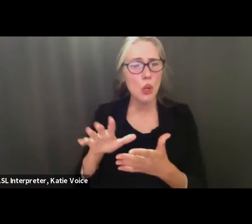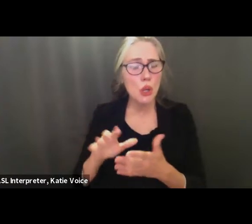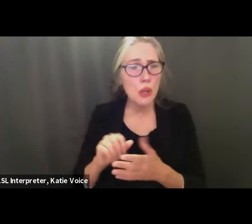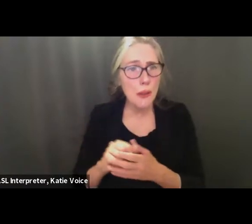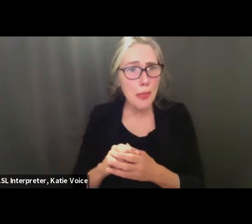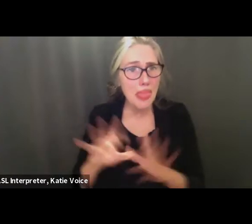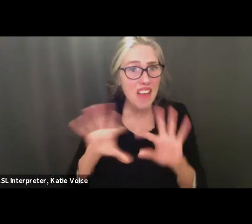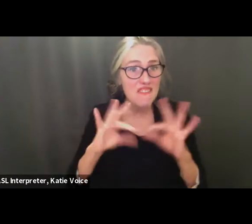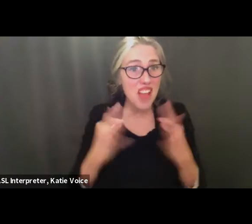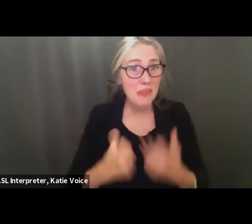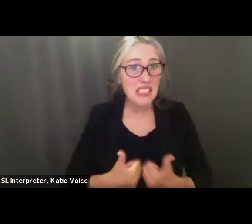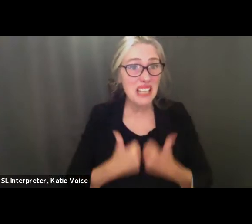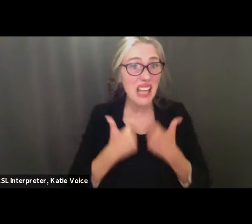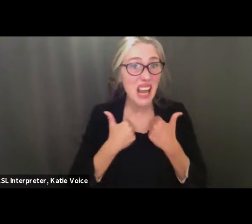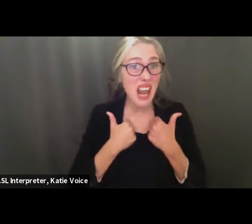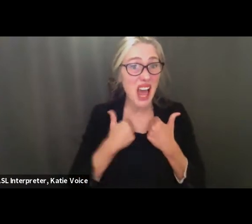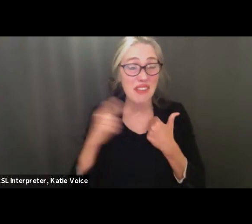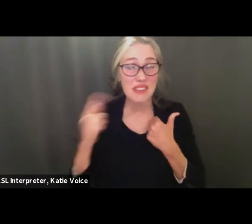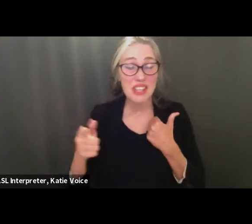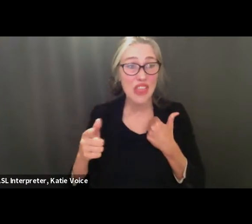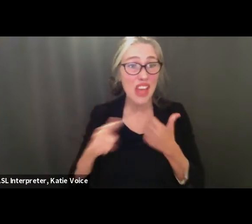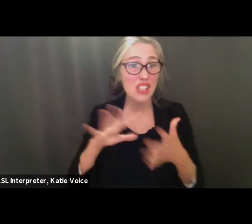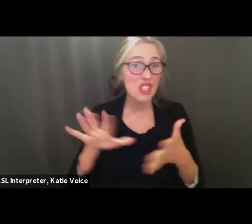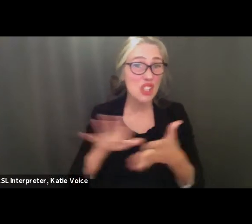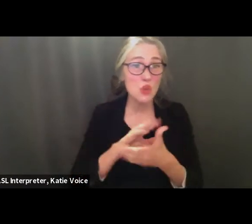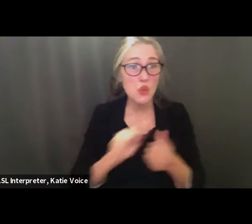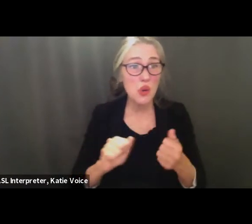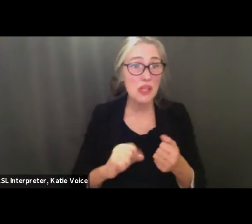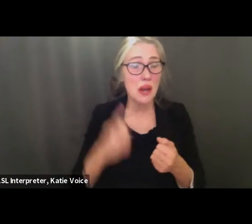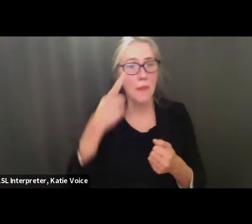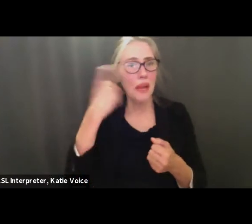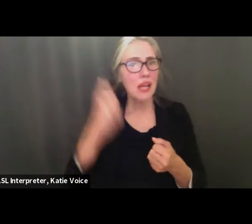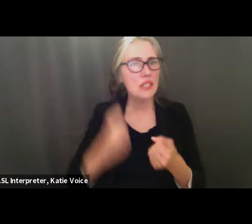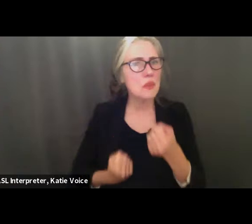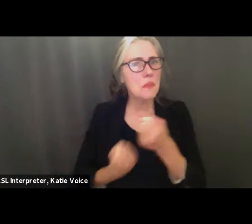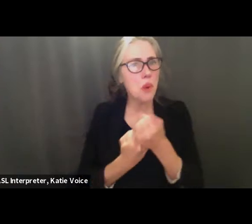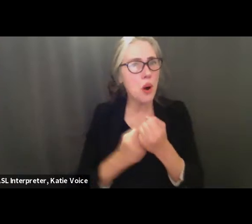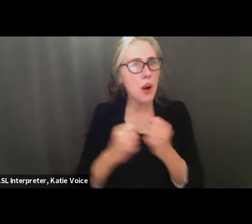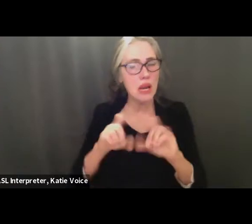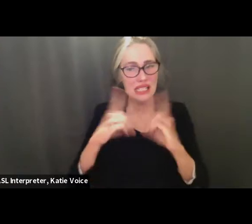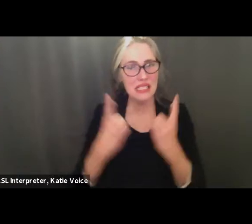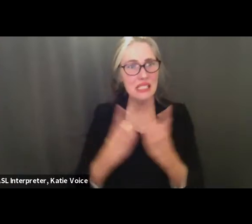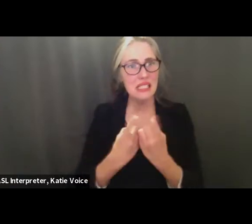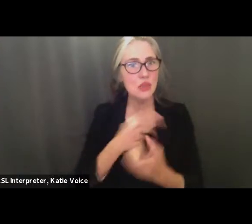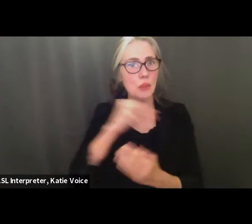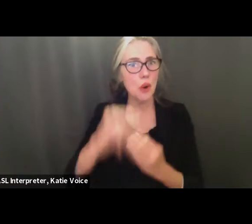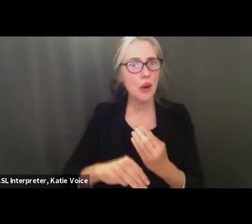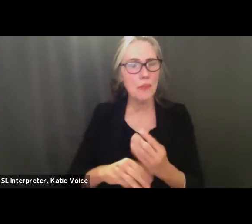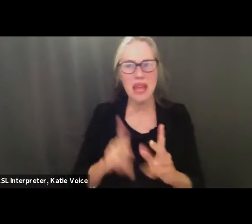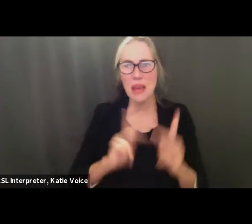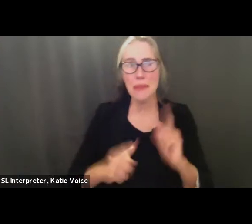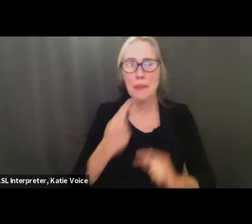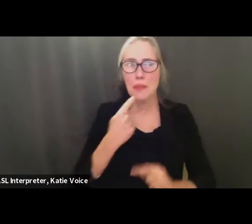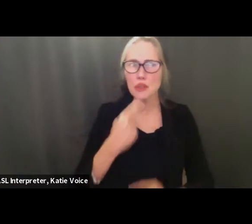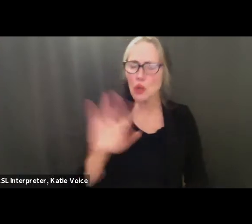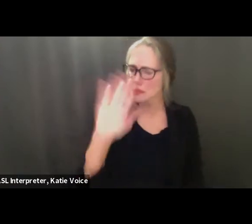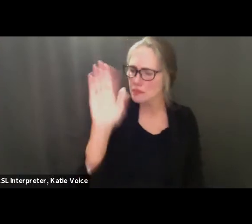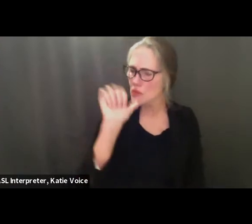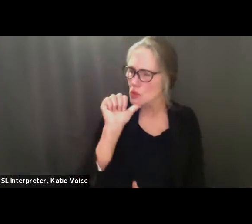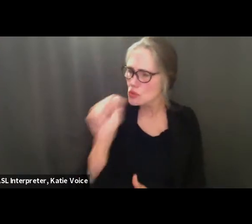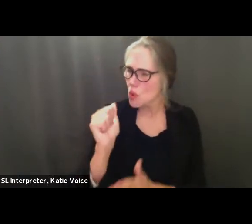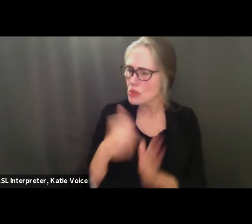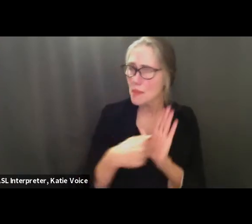Estas personas le pidieron no hacer la presentación y no ser partícipe de ella, argumentando que ella no sabía el daño que le